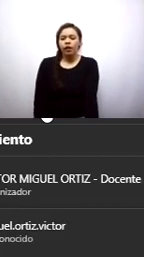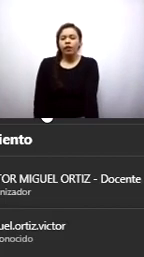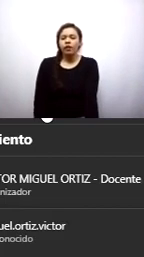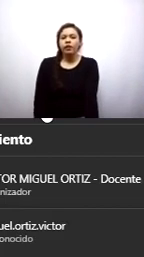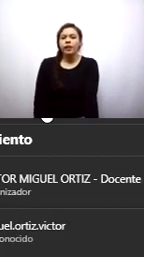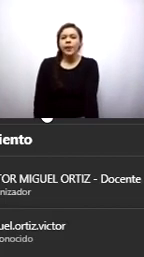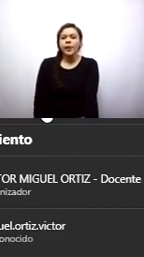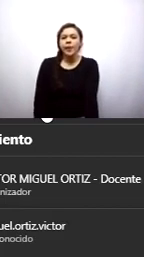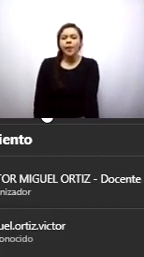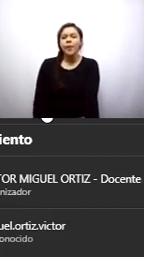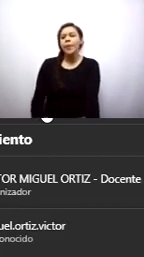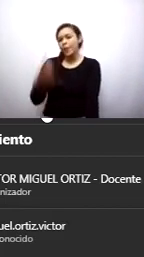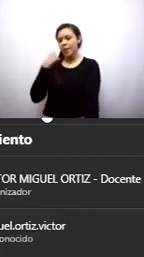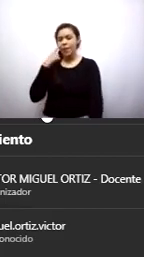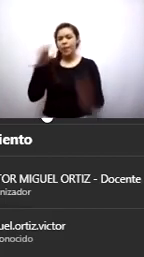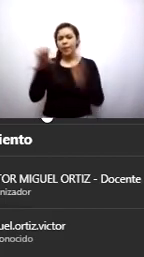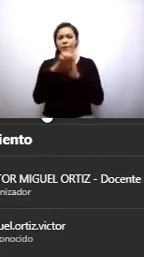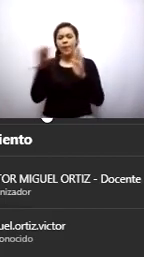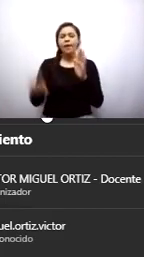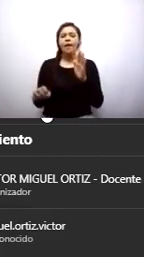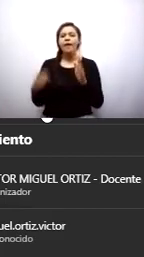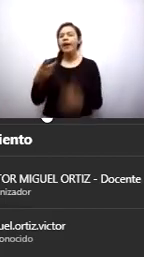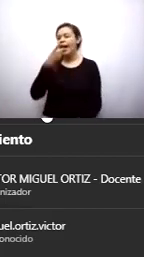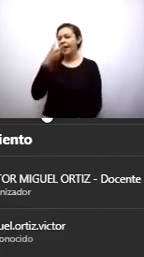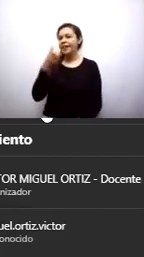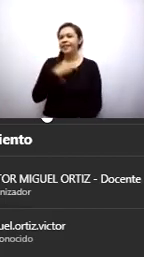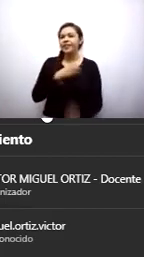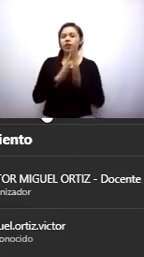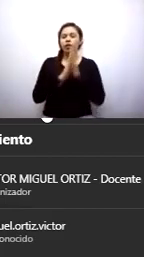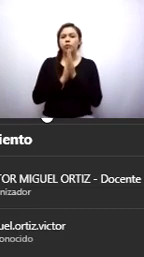Aquí, por ejemplo, me confirman, por favor, si se está